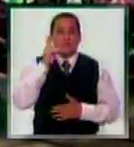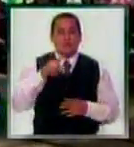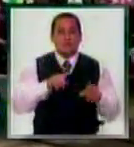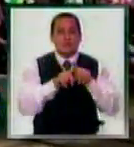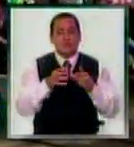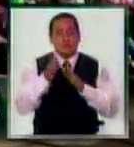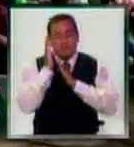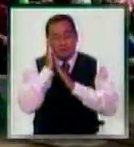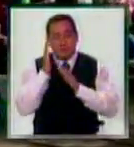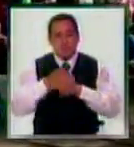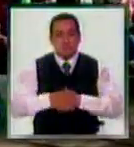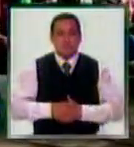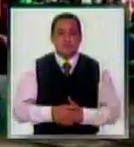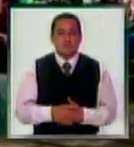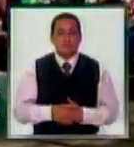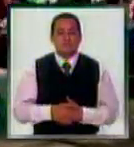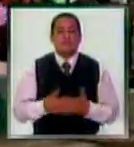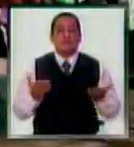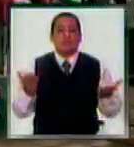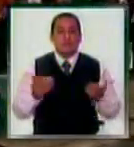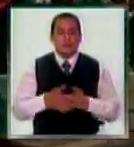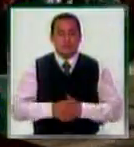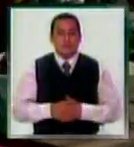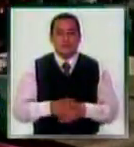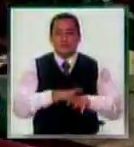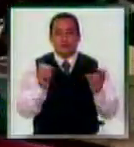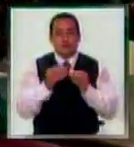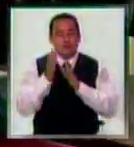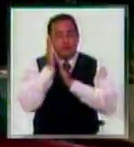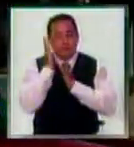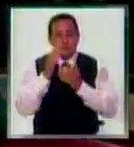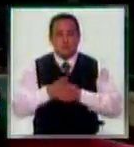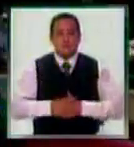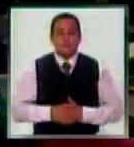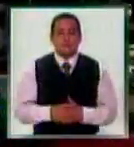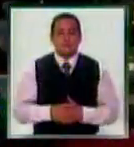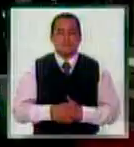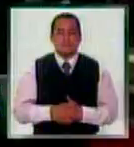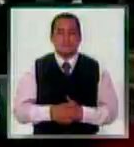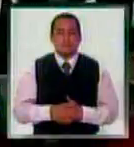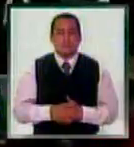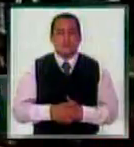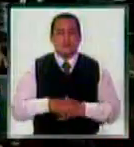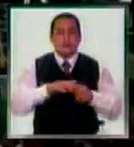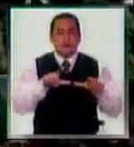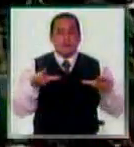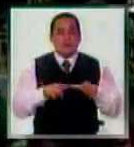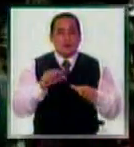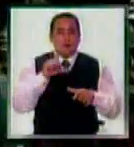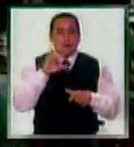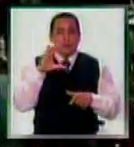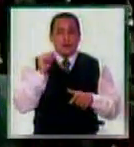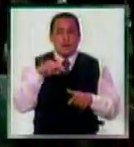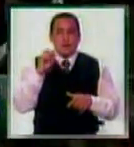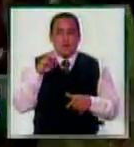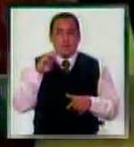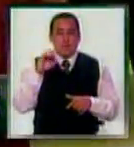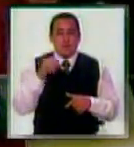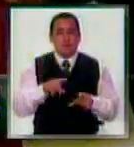se queda dormido. Y entonces todos se quedan dormidos. Y Lucanamarca se queda dormido